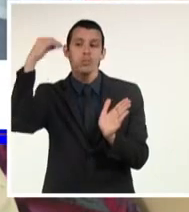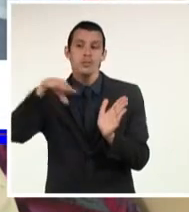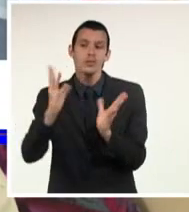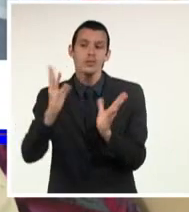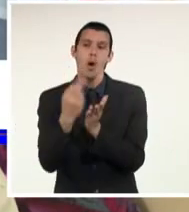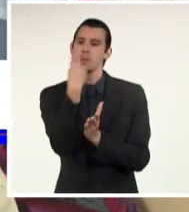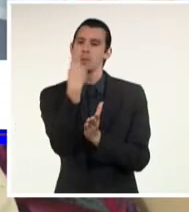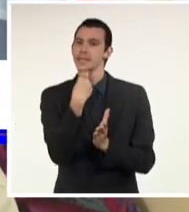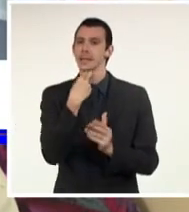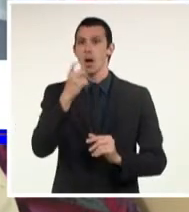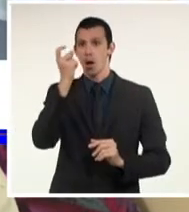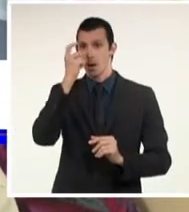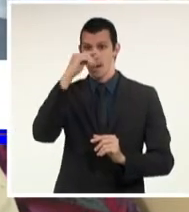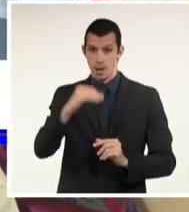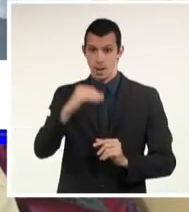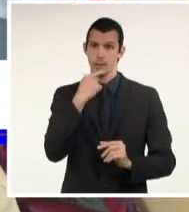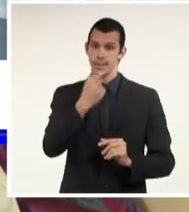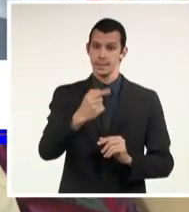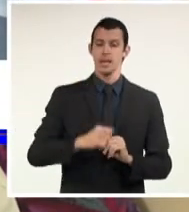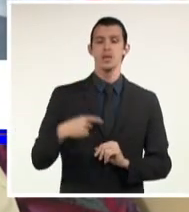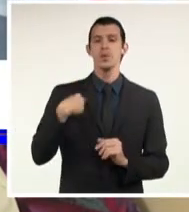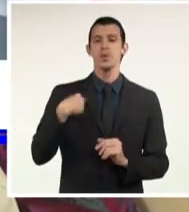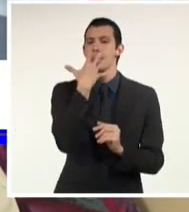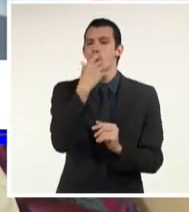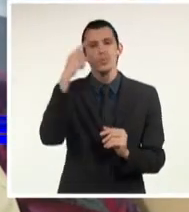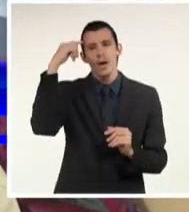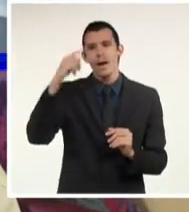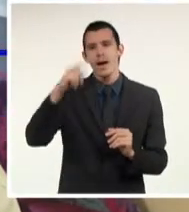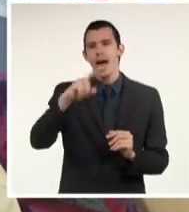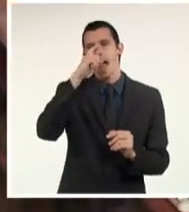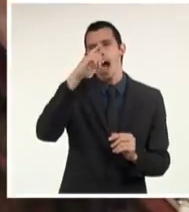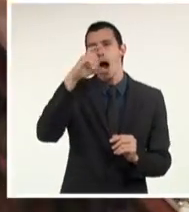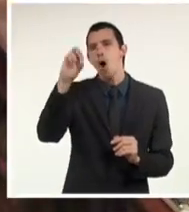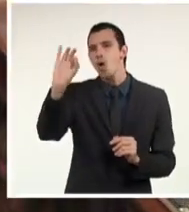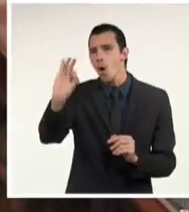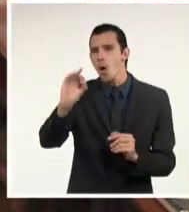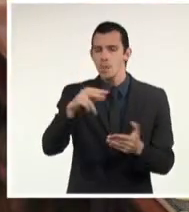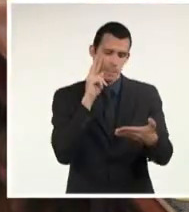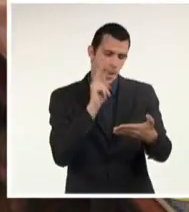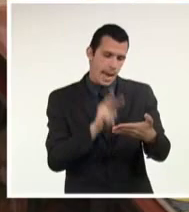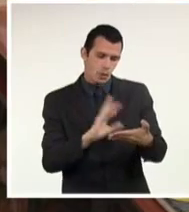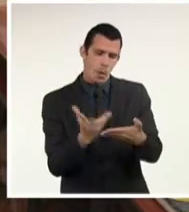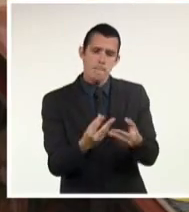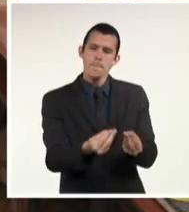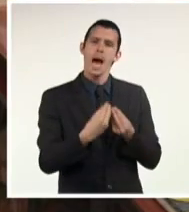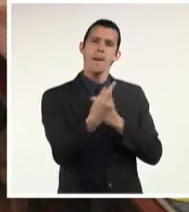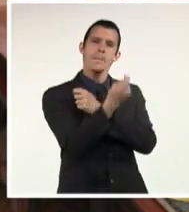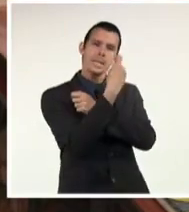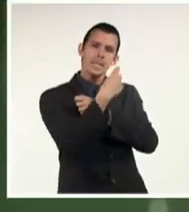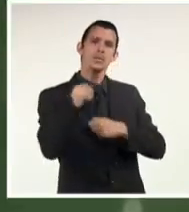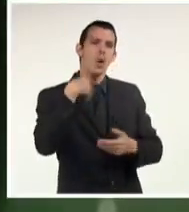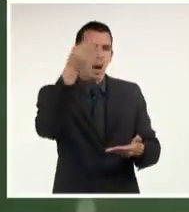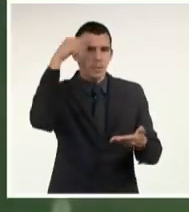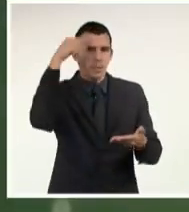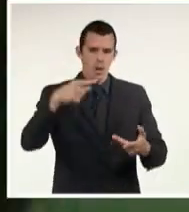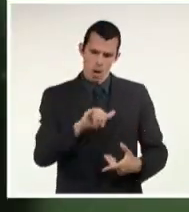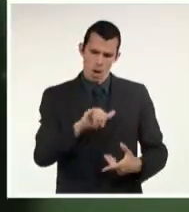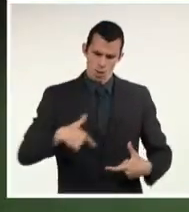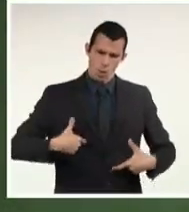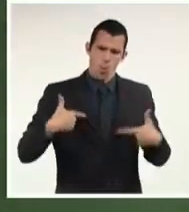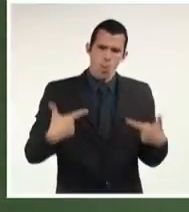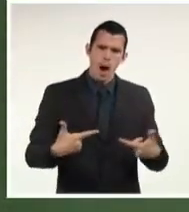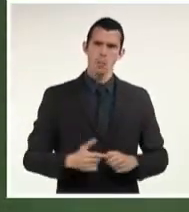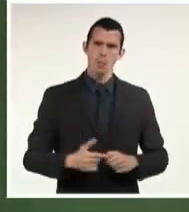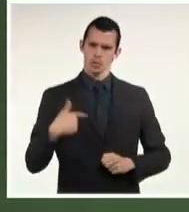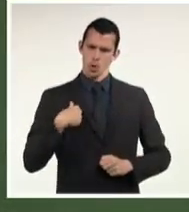trae muchas enseñanzas como la solidaridad o la valentía. Muy cerca, en otra de las aulas de sexto grado,